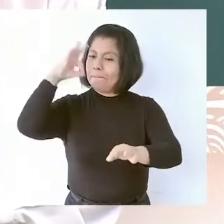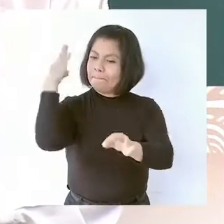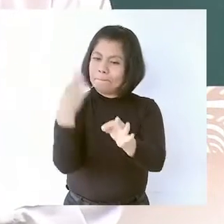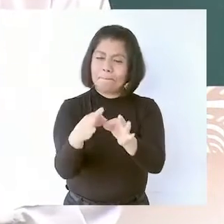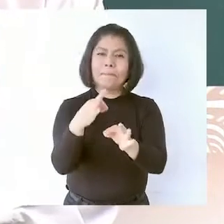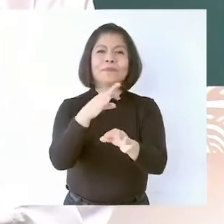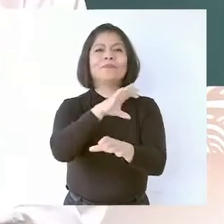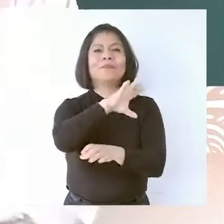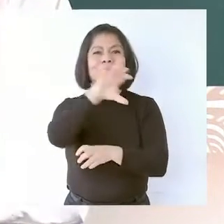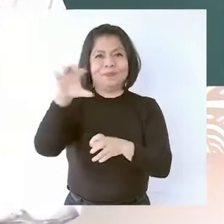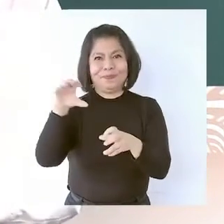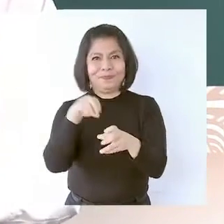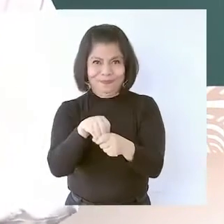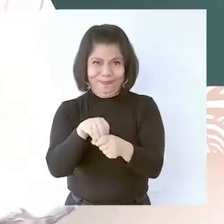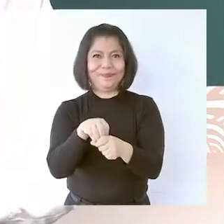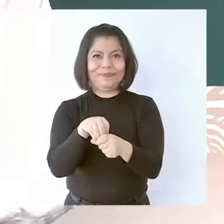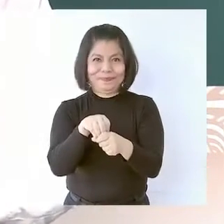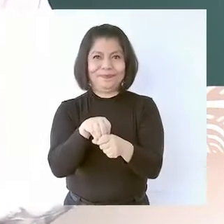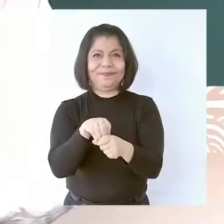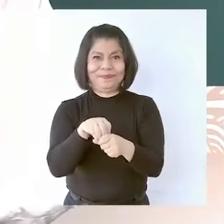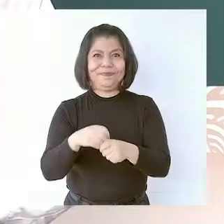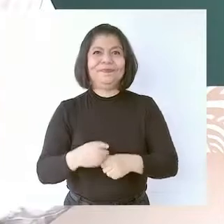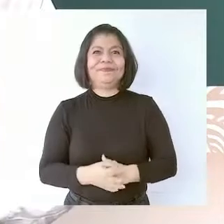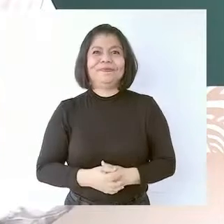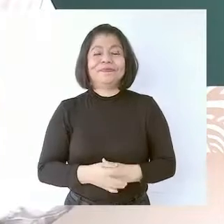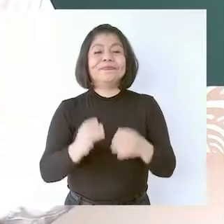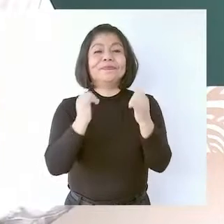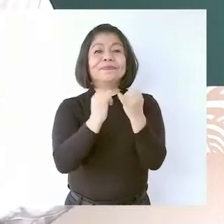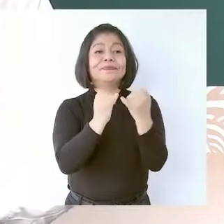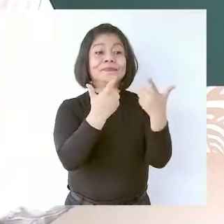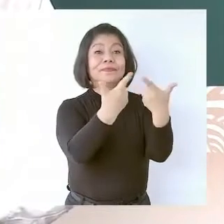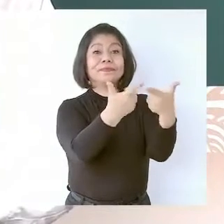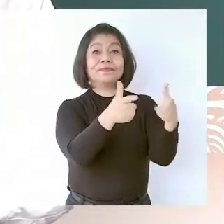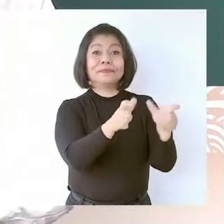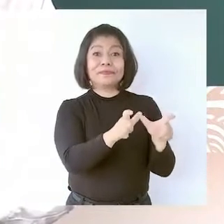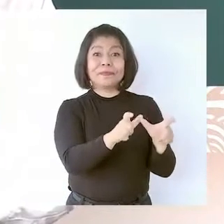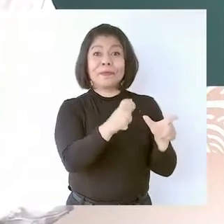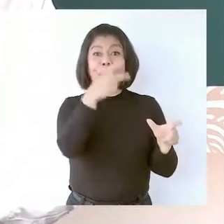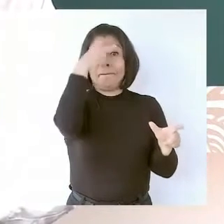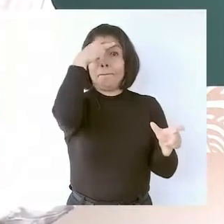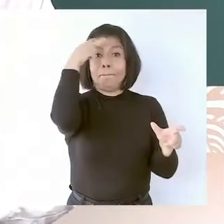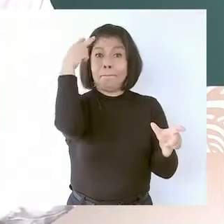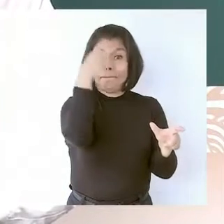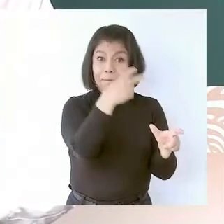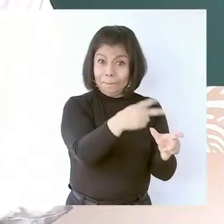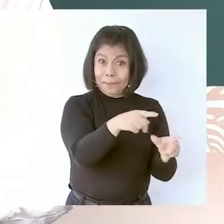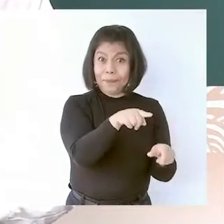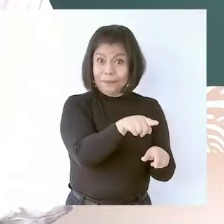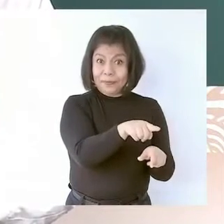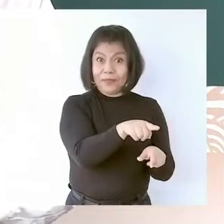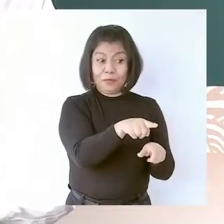porque también le tenemos confianza a Grupo México, que se va a hacer cargo